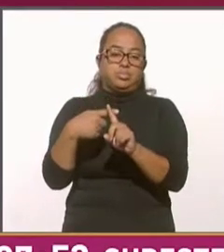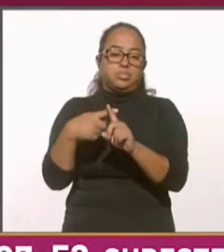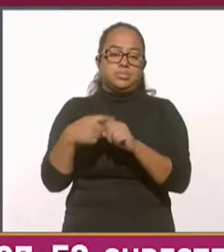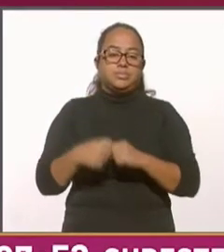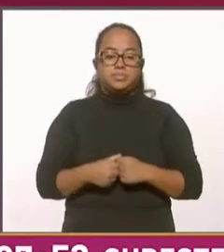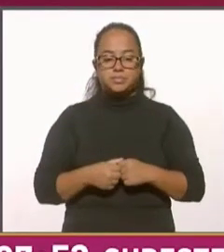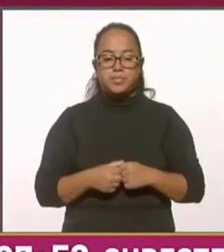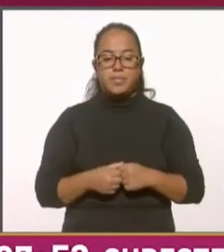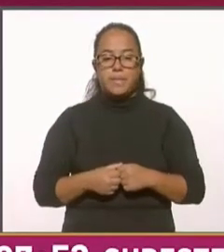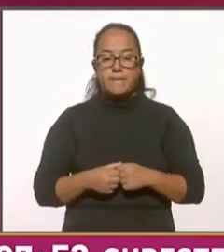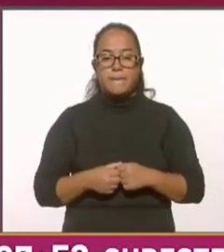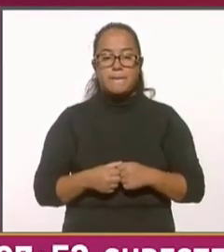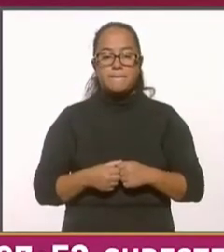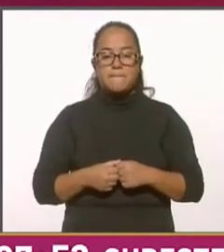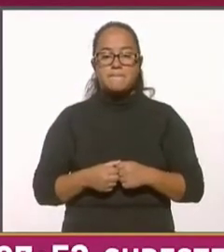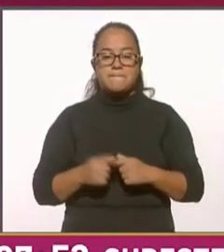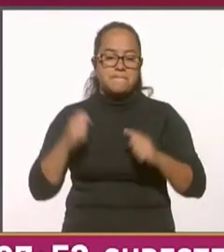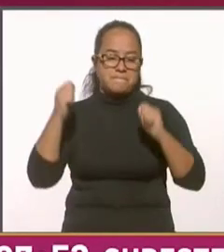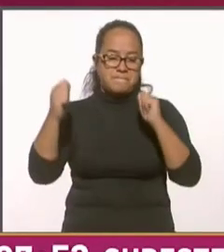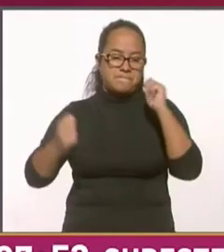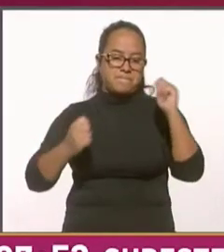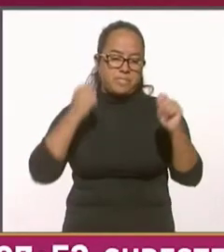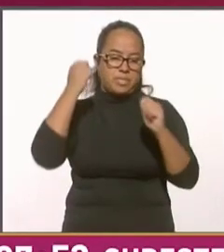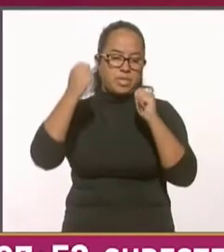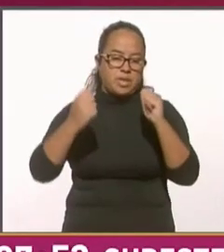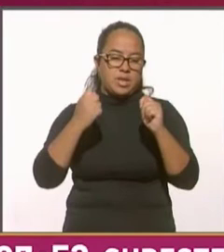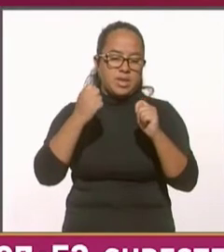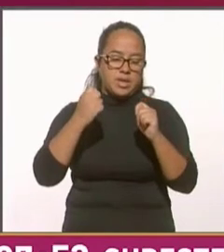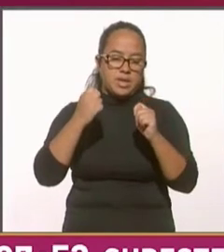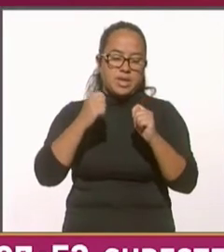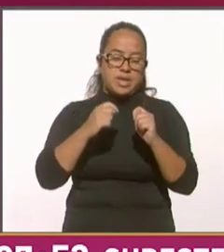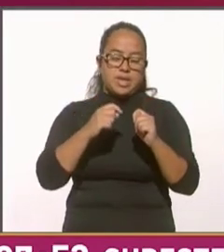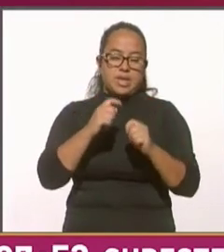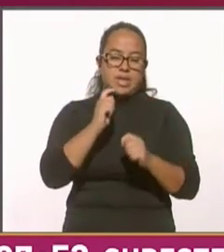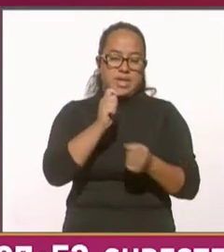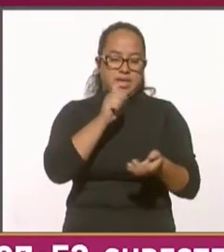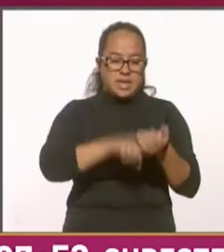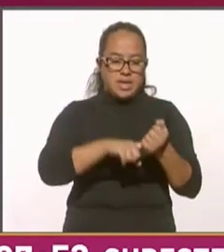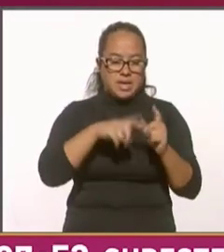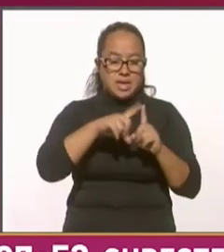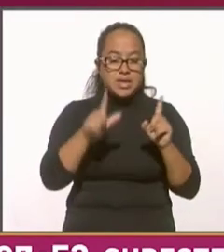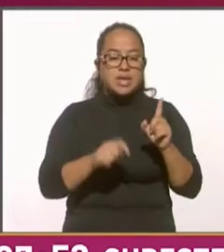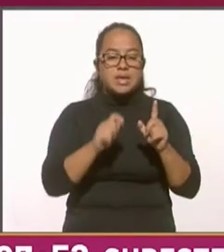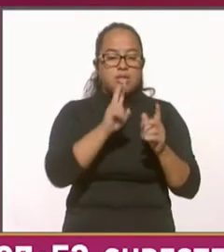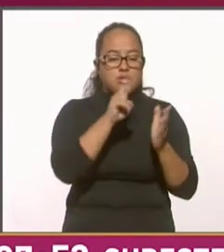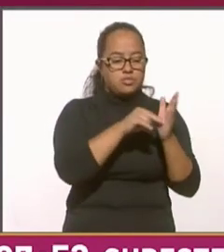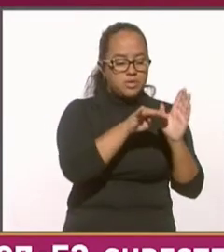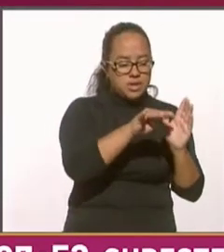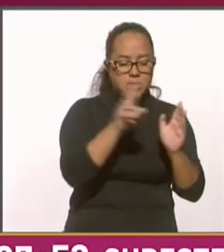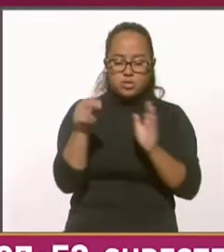los turistas de internación son casi los mismos en el 19 que en el